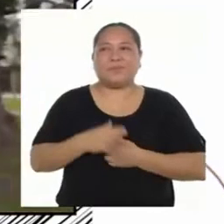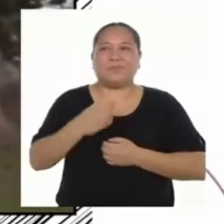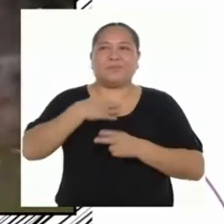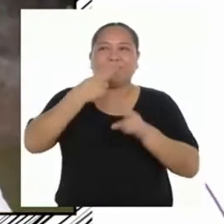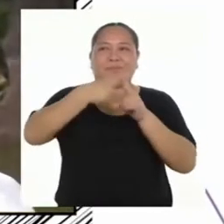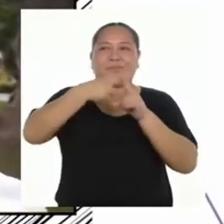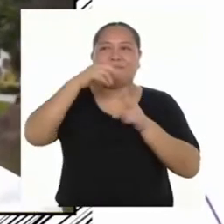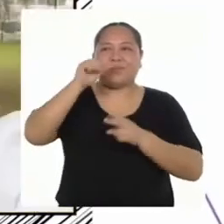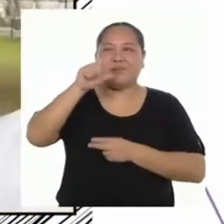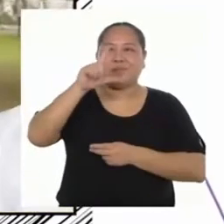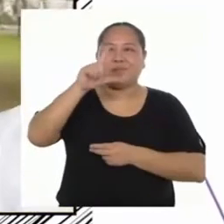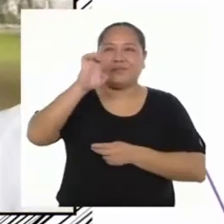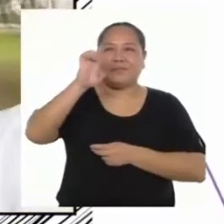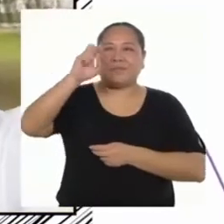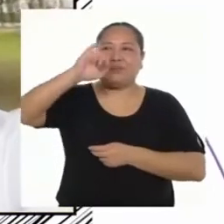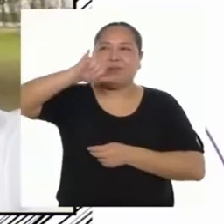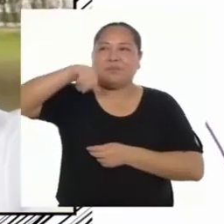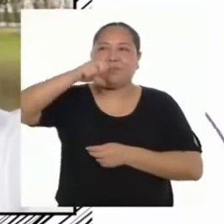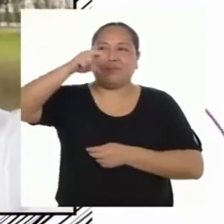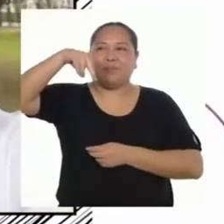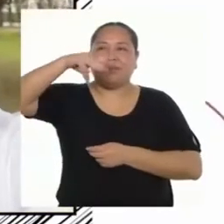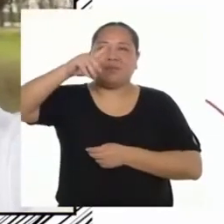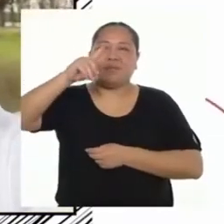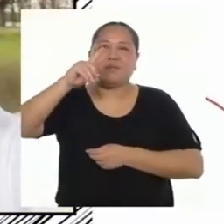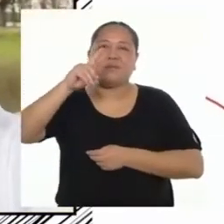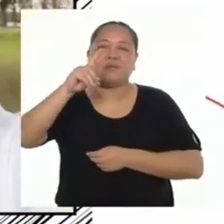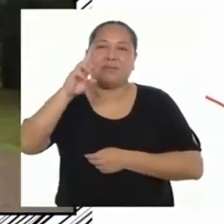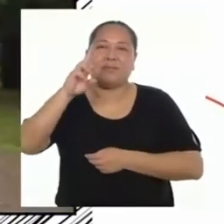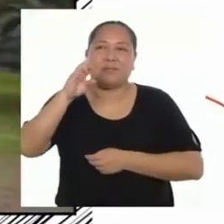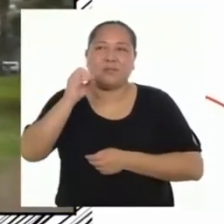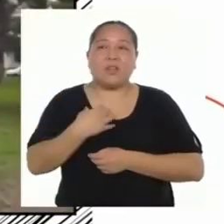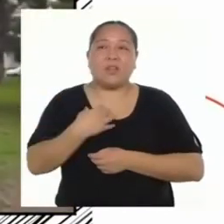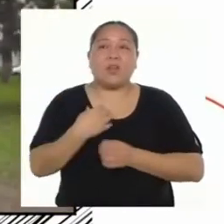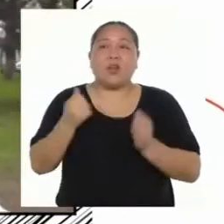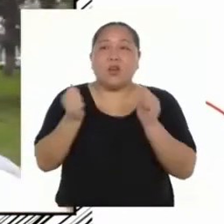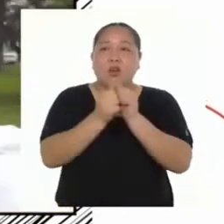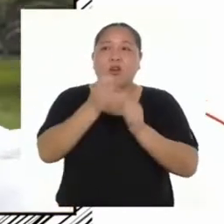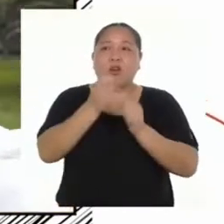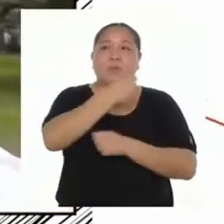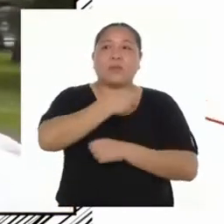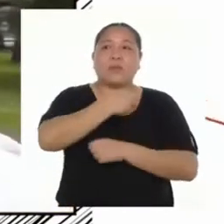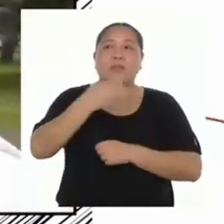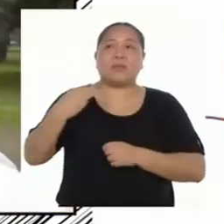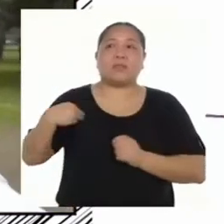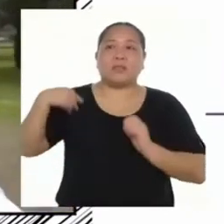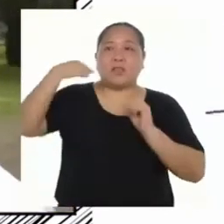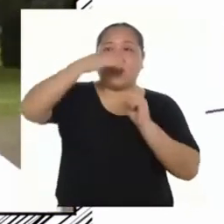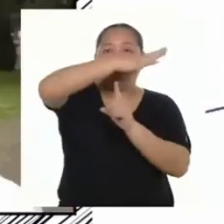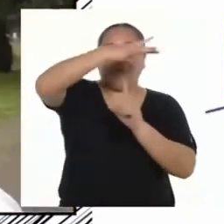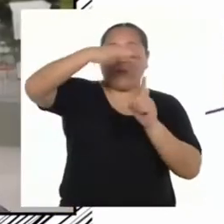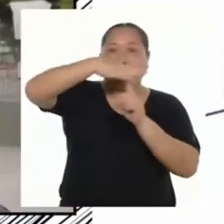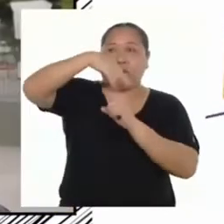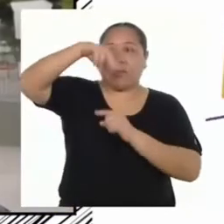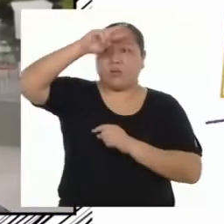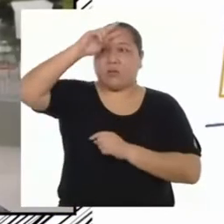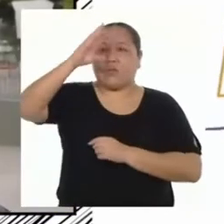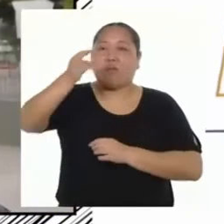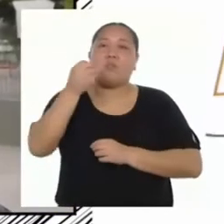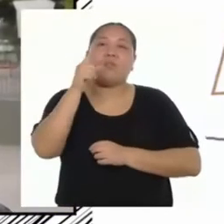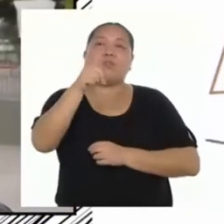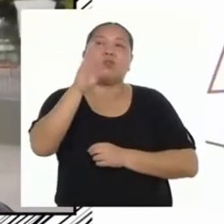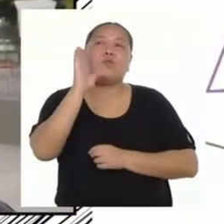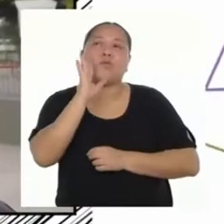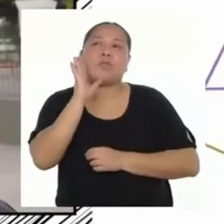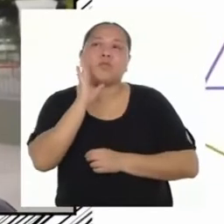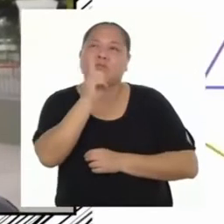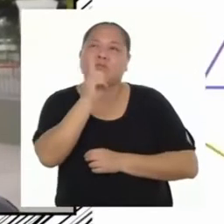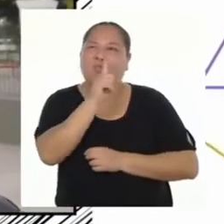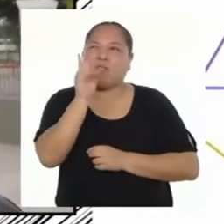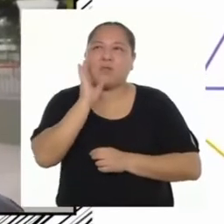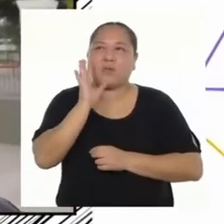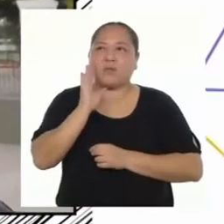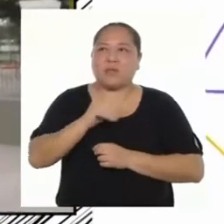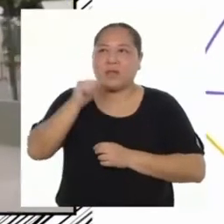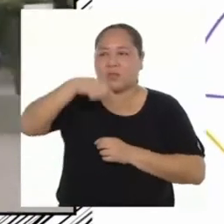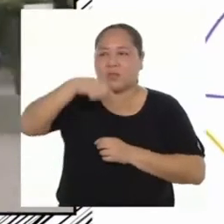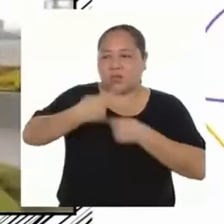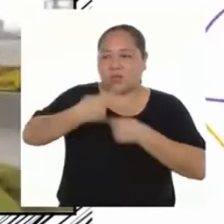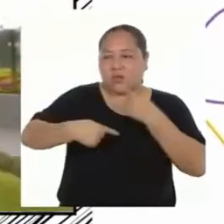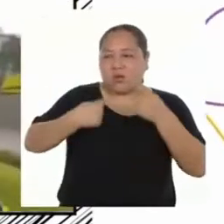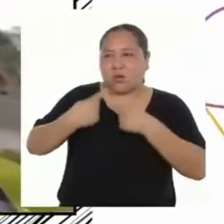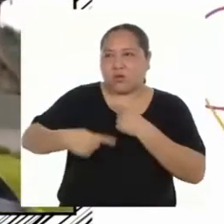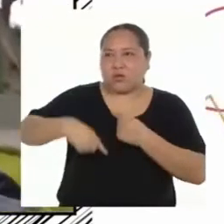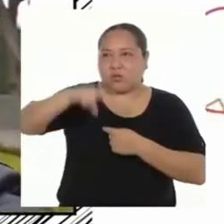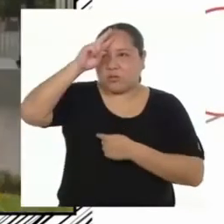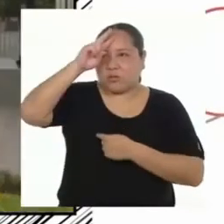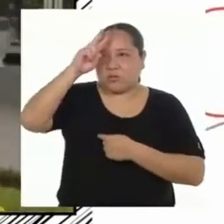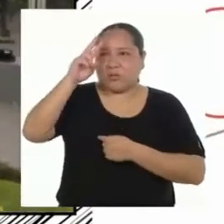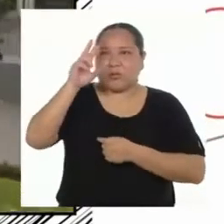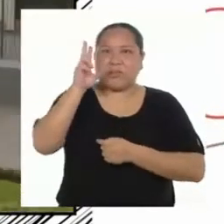Soy Alejandro y junto al MINAM, o sea, Ministerio del Ambiente del Gobierno de Perú, te voy a explicar por qué tu basura no es tan basura. Cada día Perú produce basura suficiente como